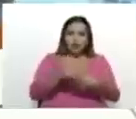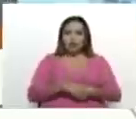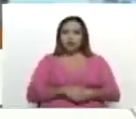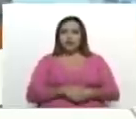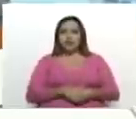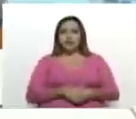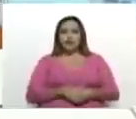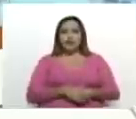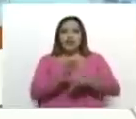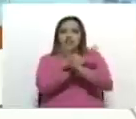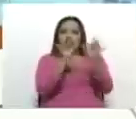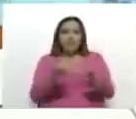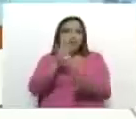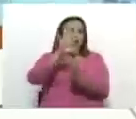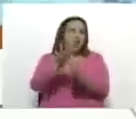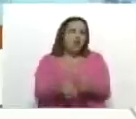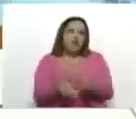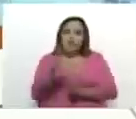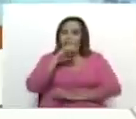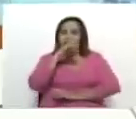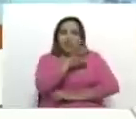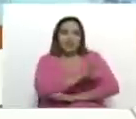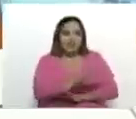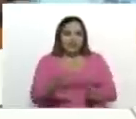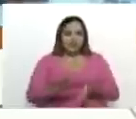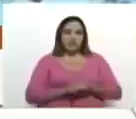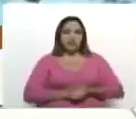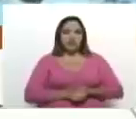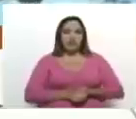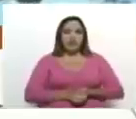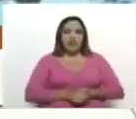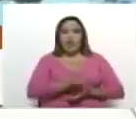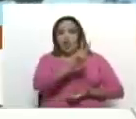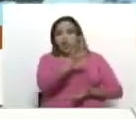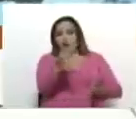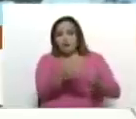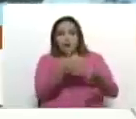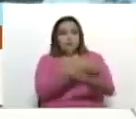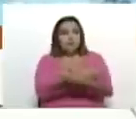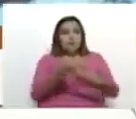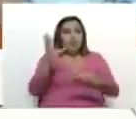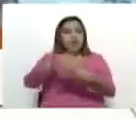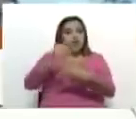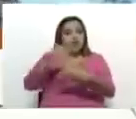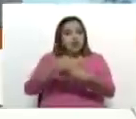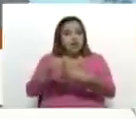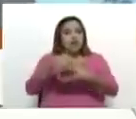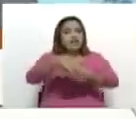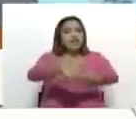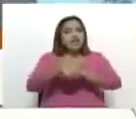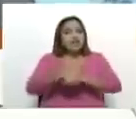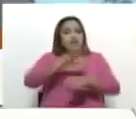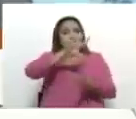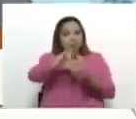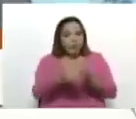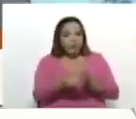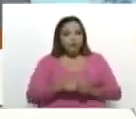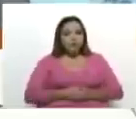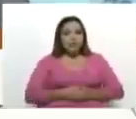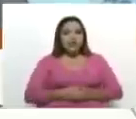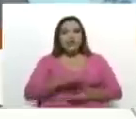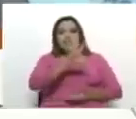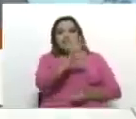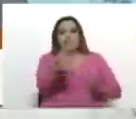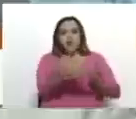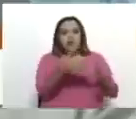acto de ratería dos mil millones de dólares casi del Oro de Inglaterra robados cinco